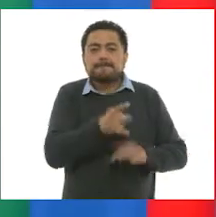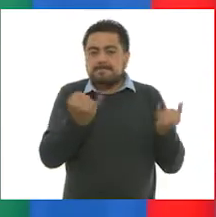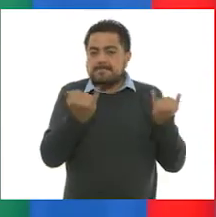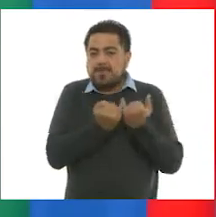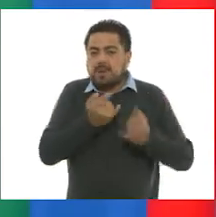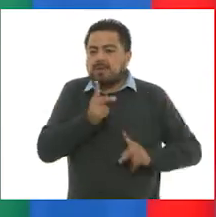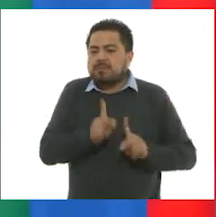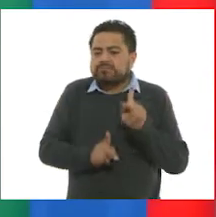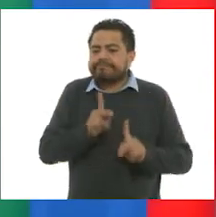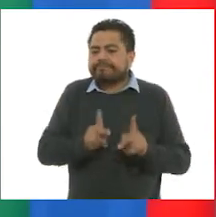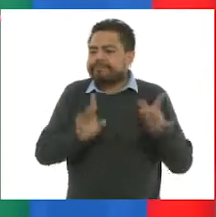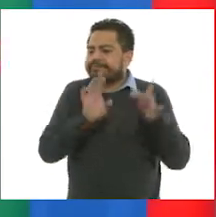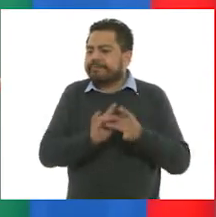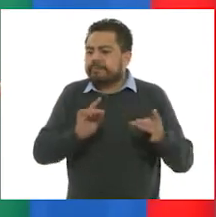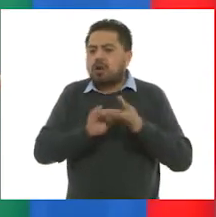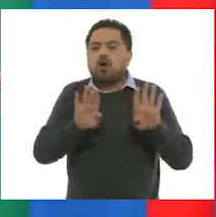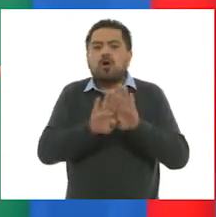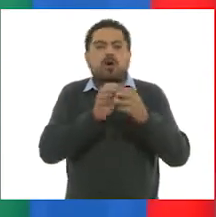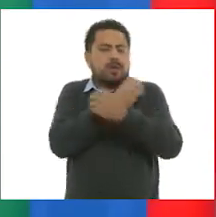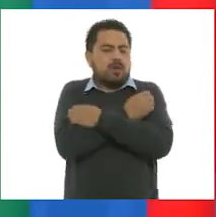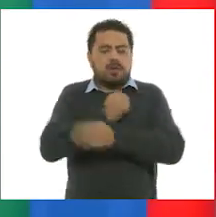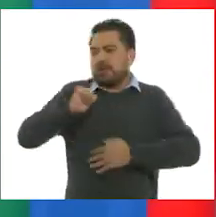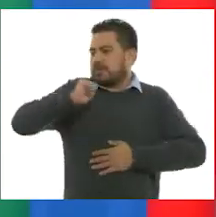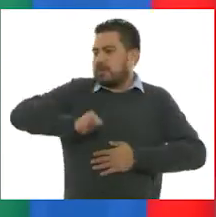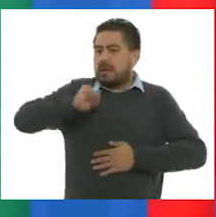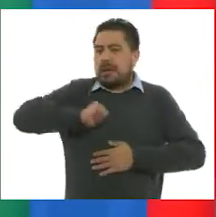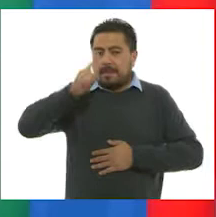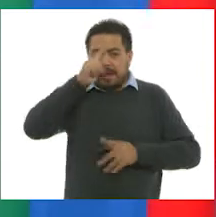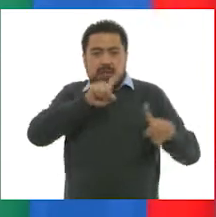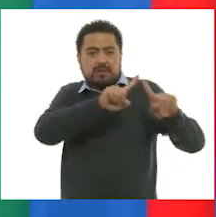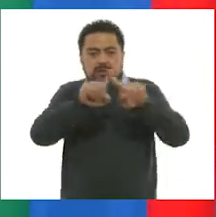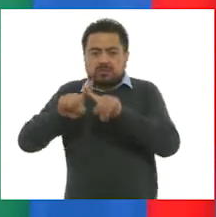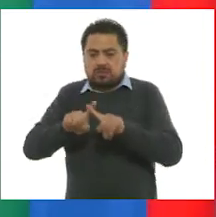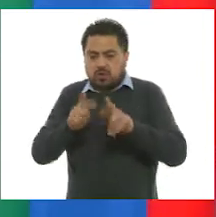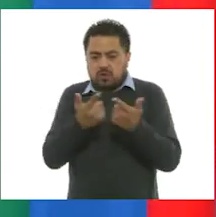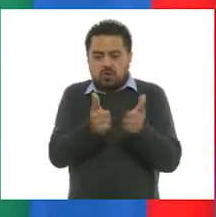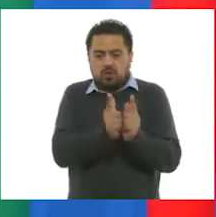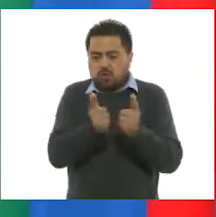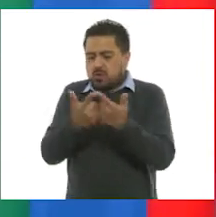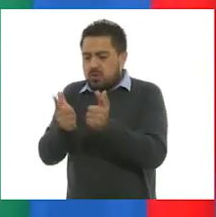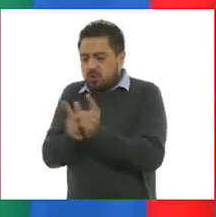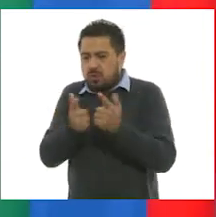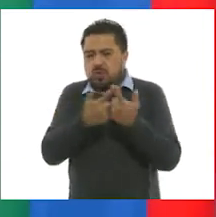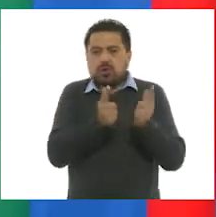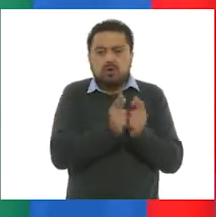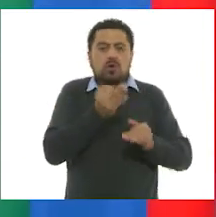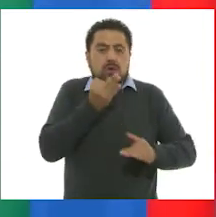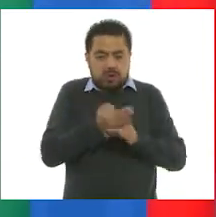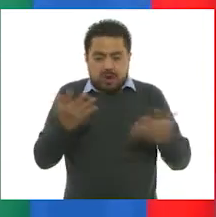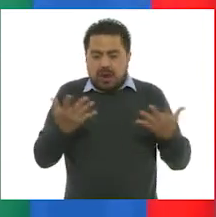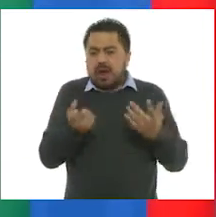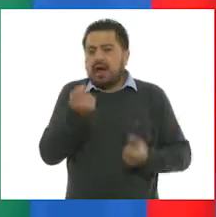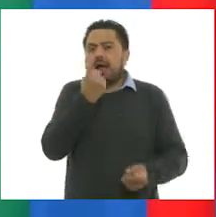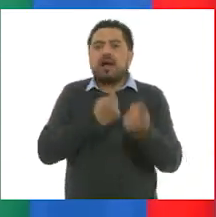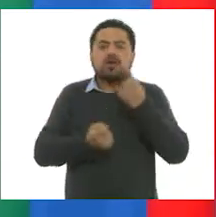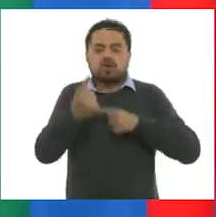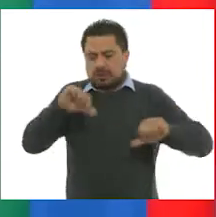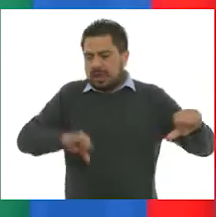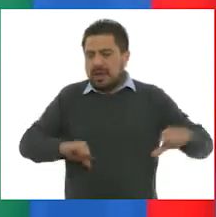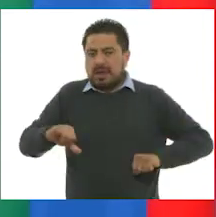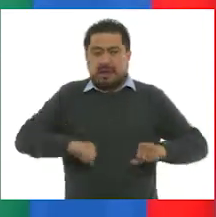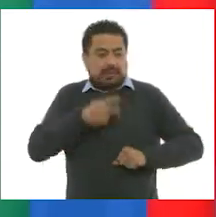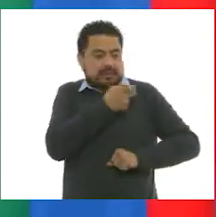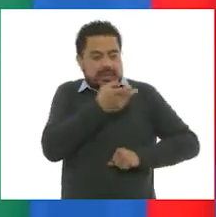vamos platicando sobre cómo fue la educación Inca para sus distintos estratos sociales. Y vamos a realizar algunas de las actividades que